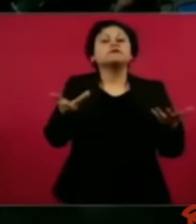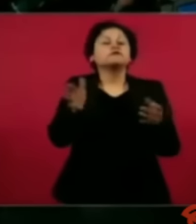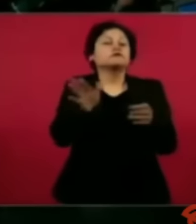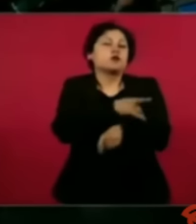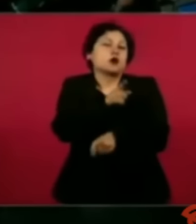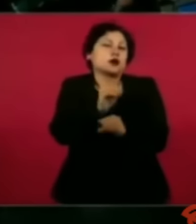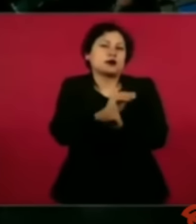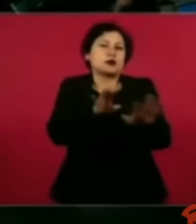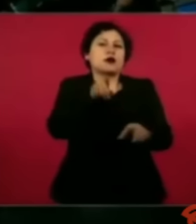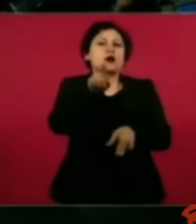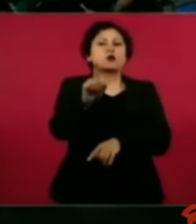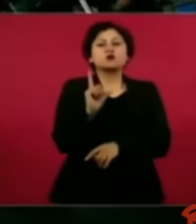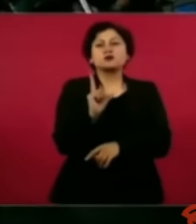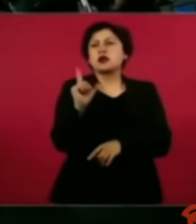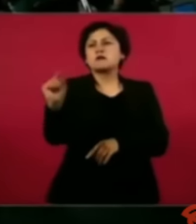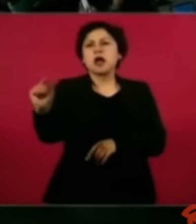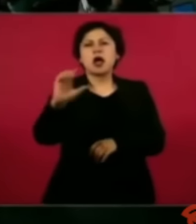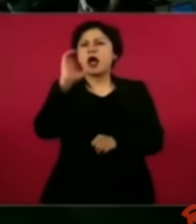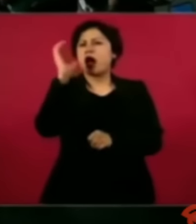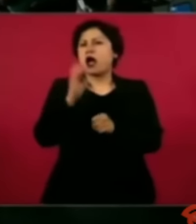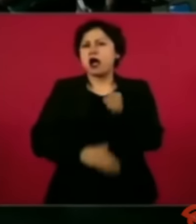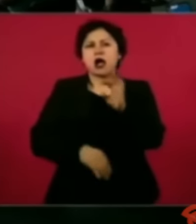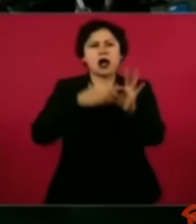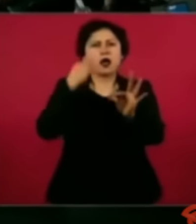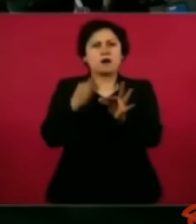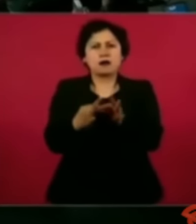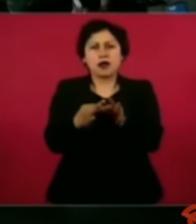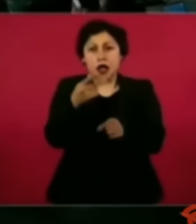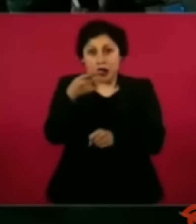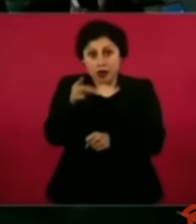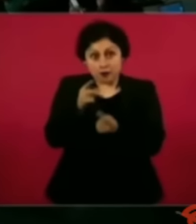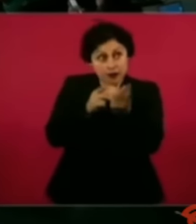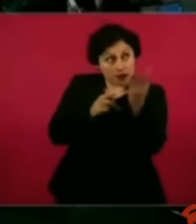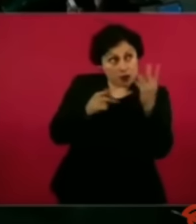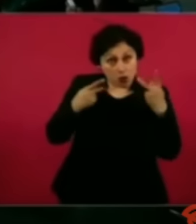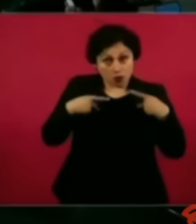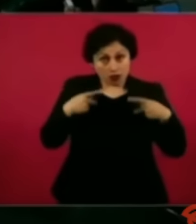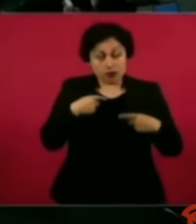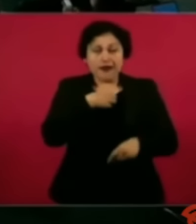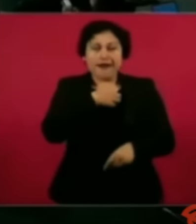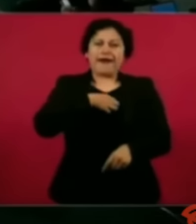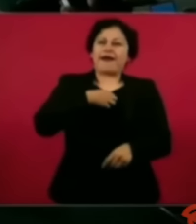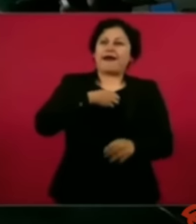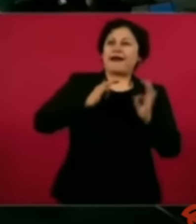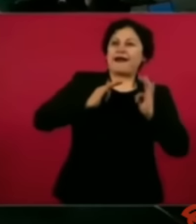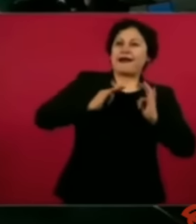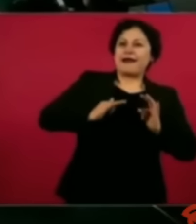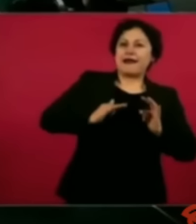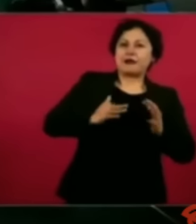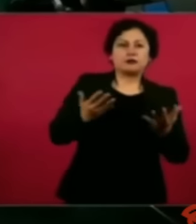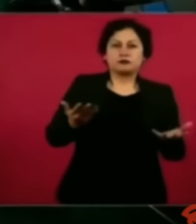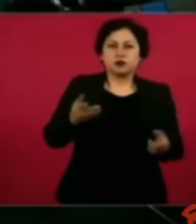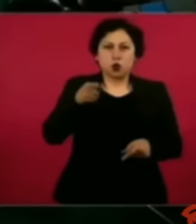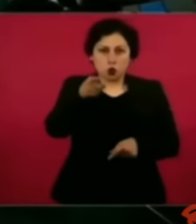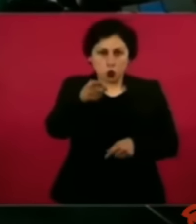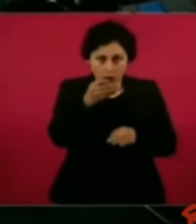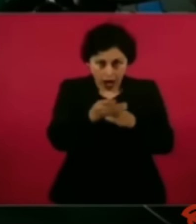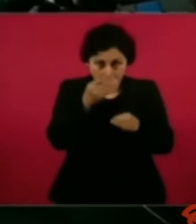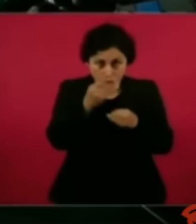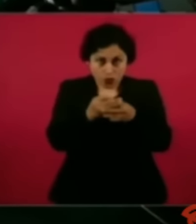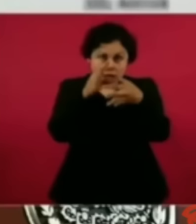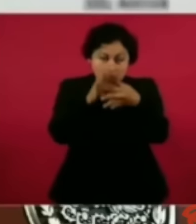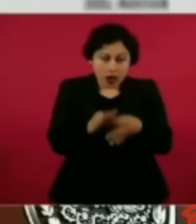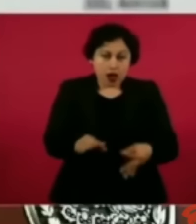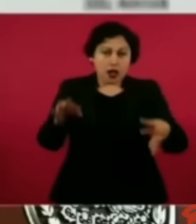significa que estén muy contentos estos personajes con ese legado que usted está dejando y con el factor AMLO,